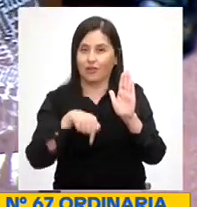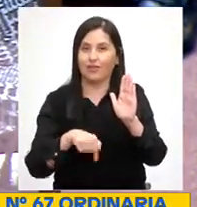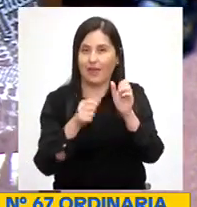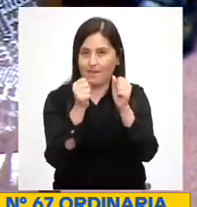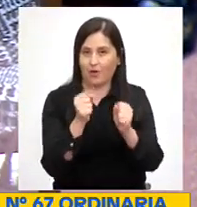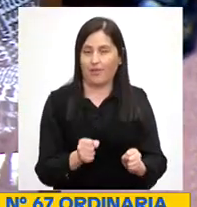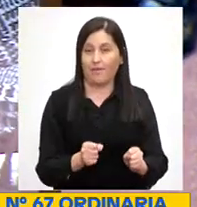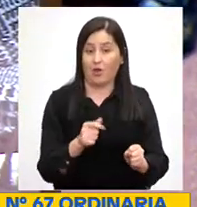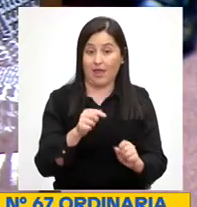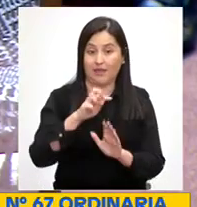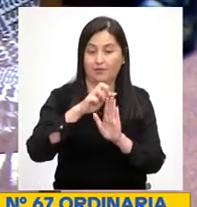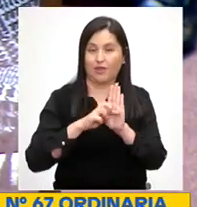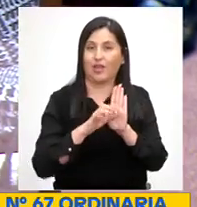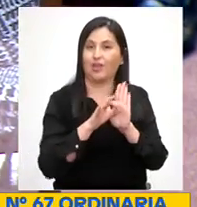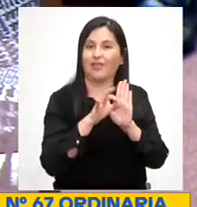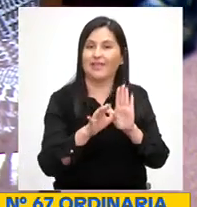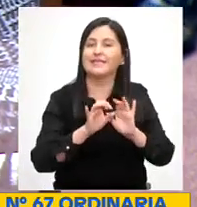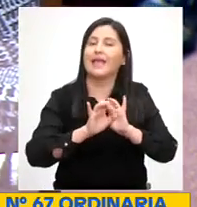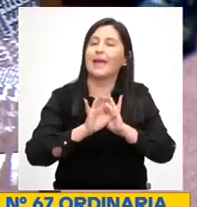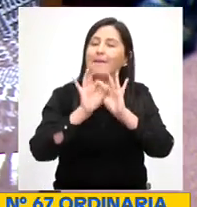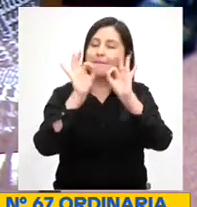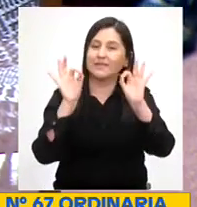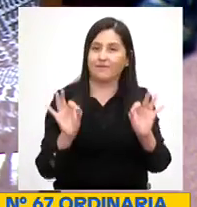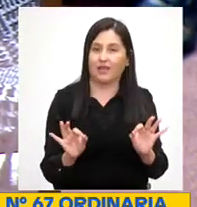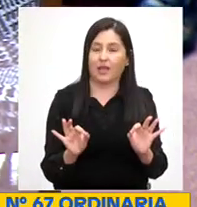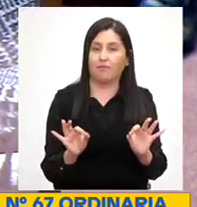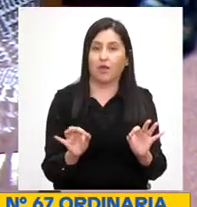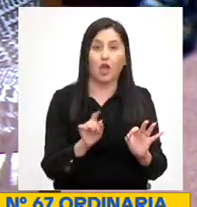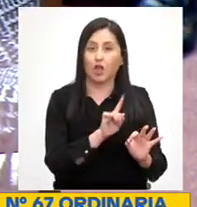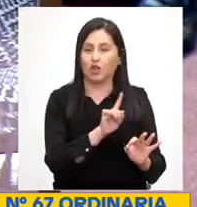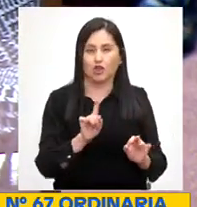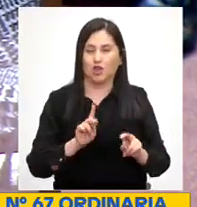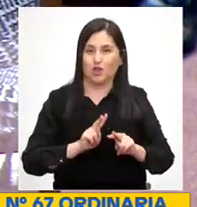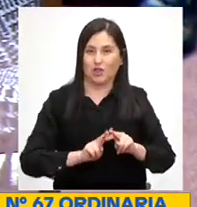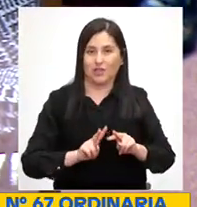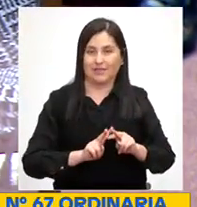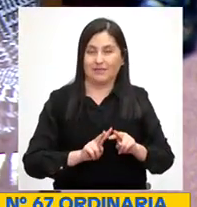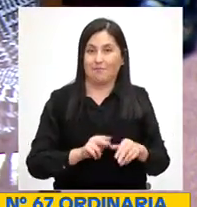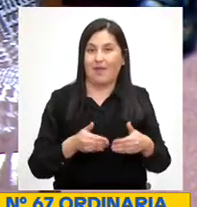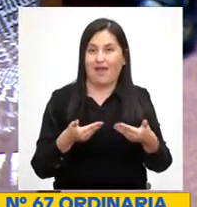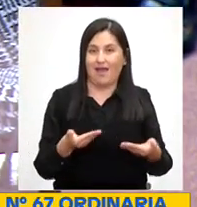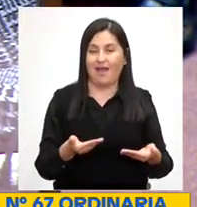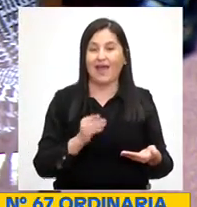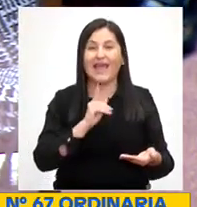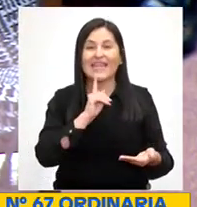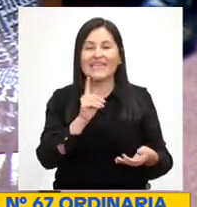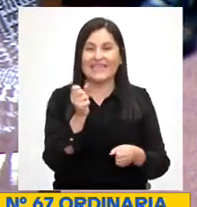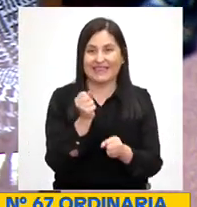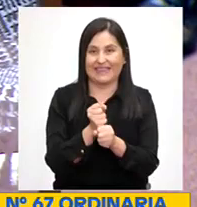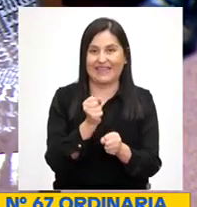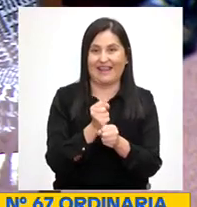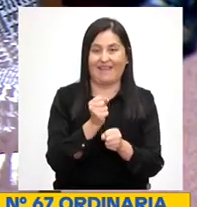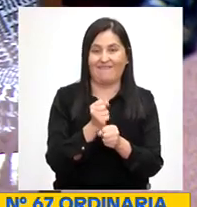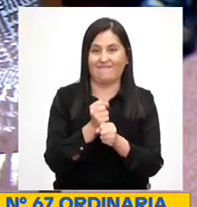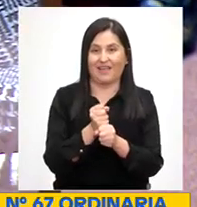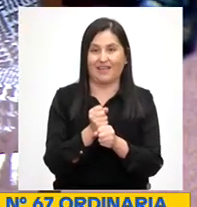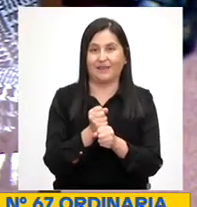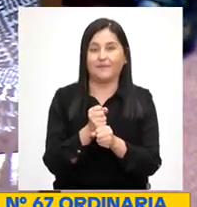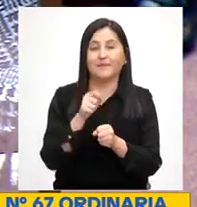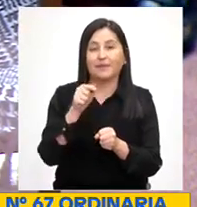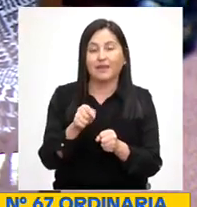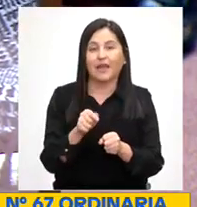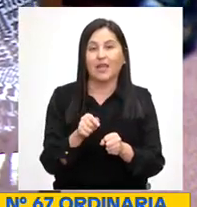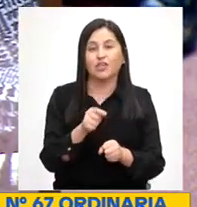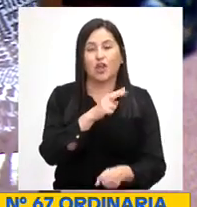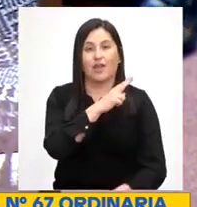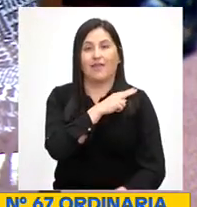proyecto dice específicamente que no se aplica para quienes se desempeñan en establecimientos cuyos empleadores